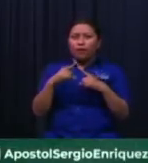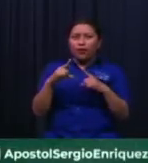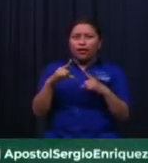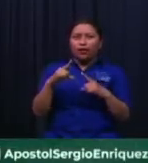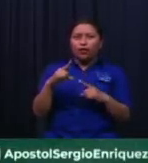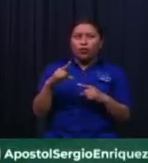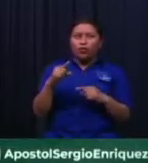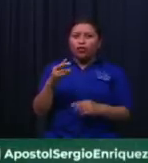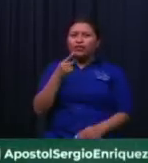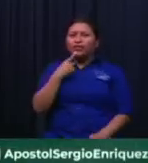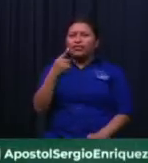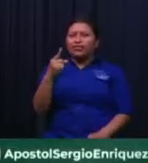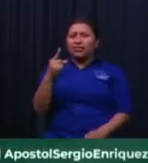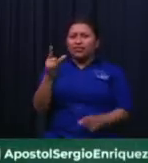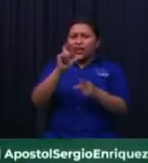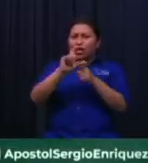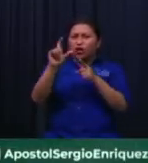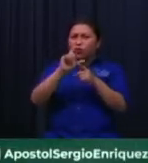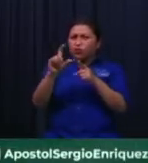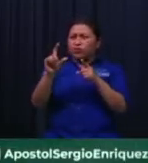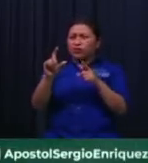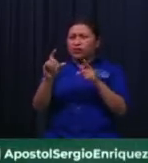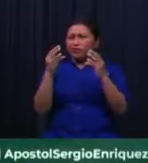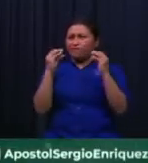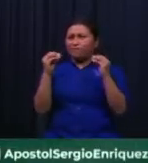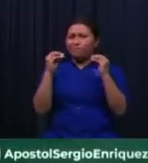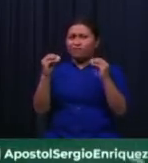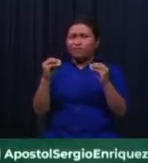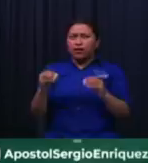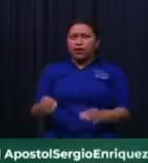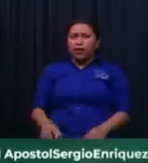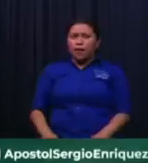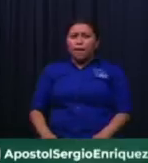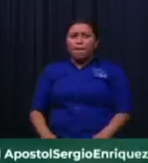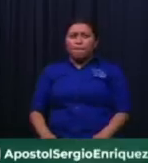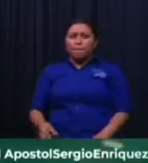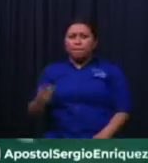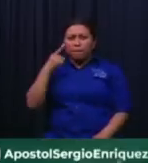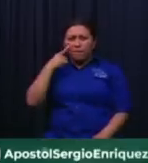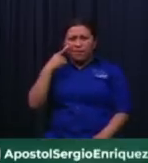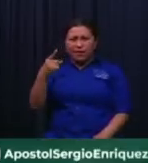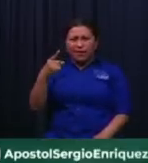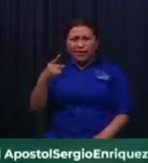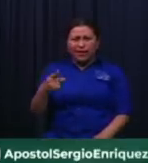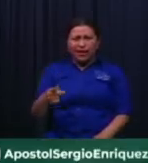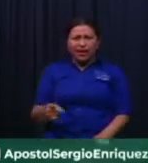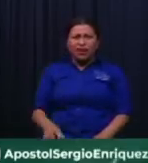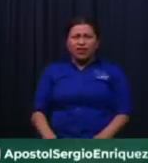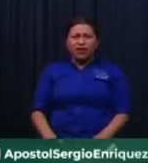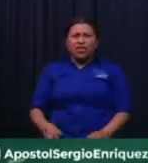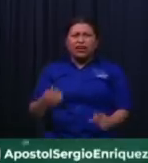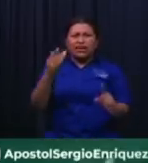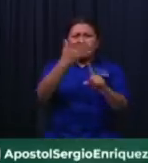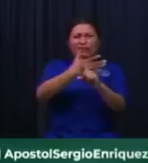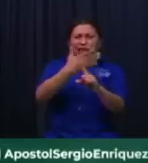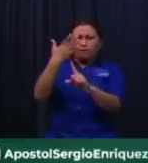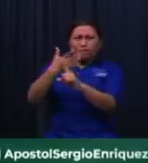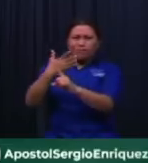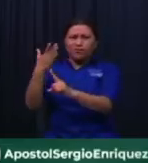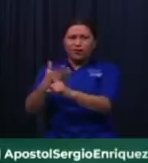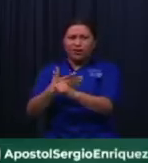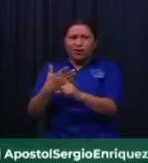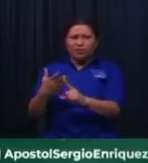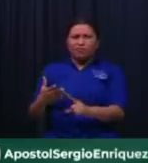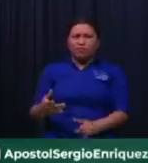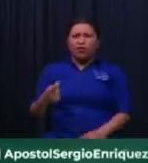cosas. Mirad qué gran bosque se incendia con tan pequeño fuego. El versículo 6. Y